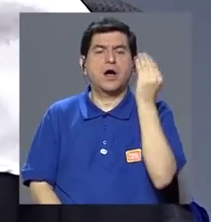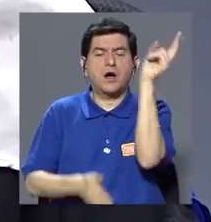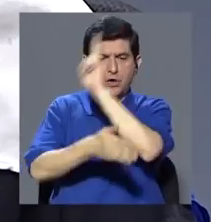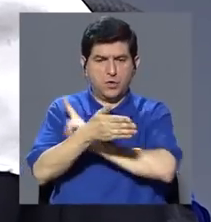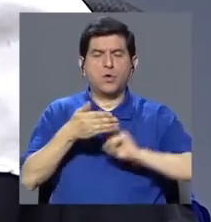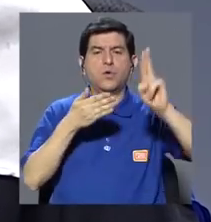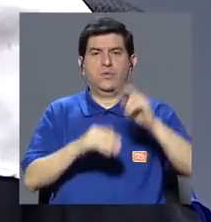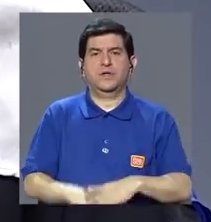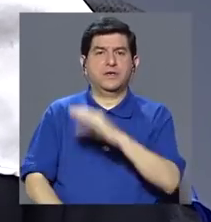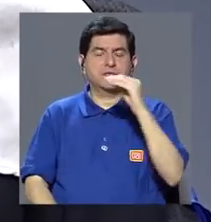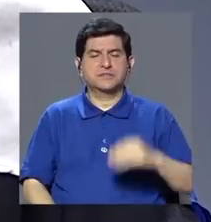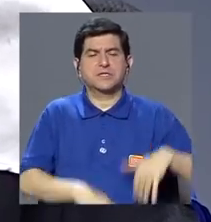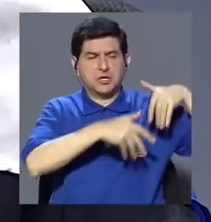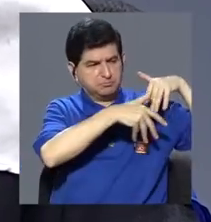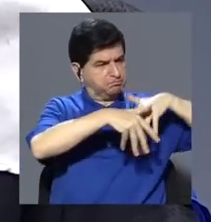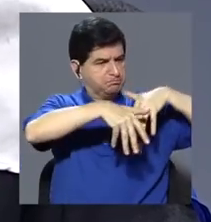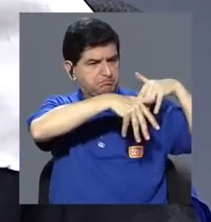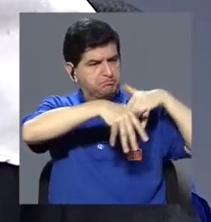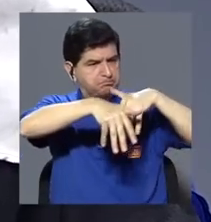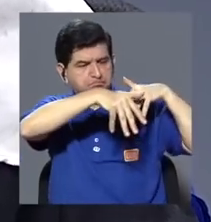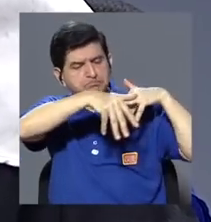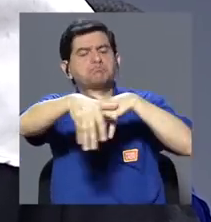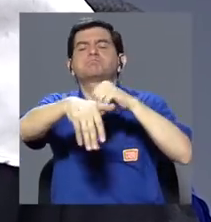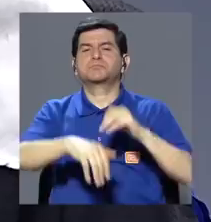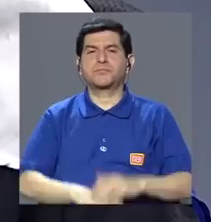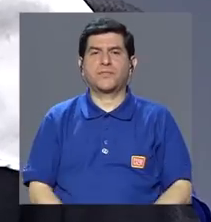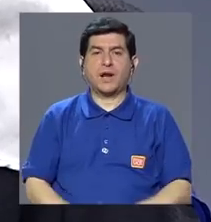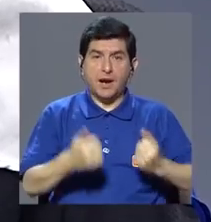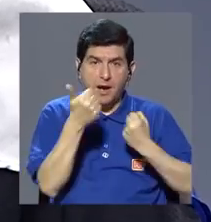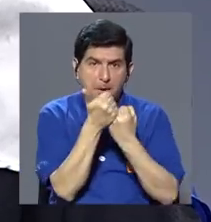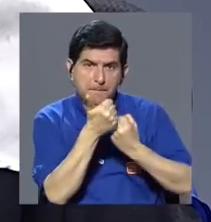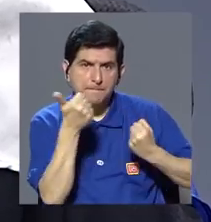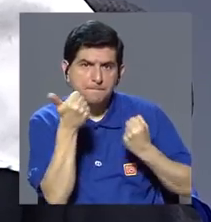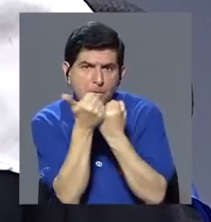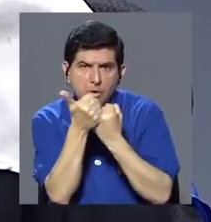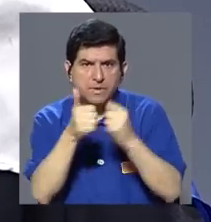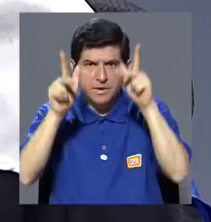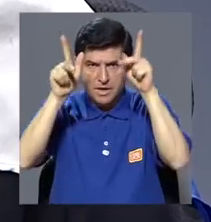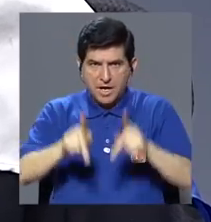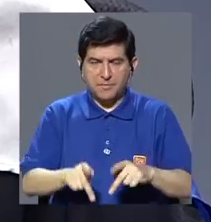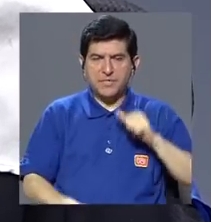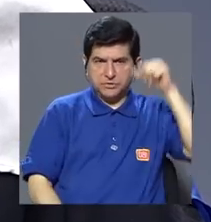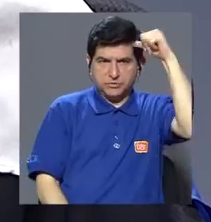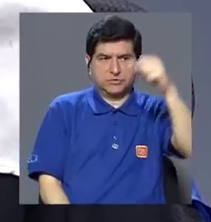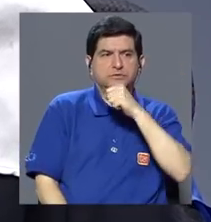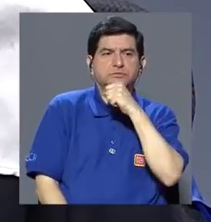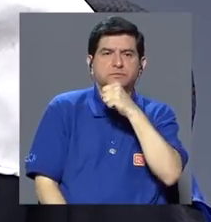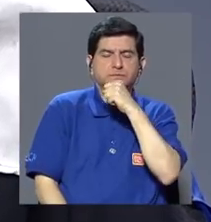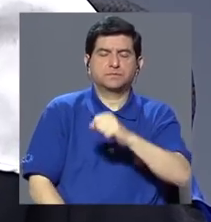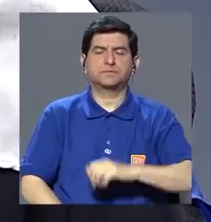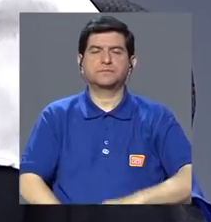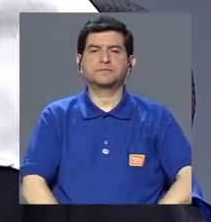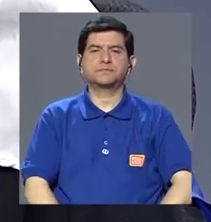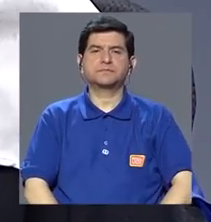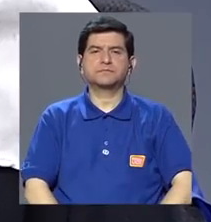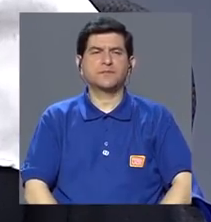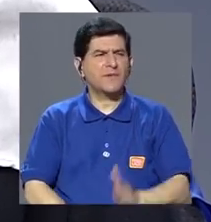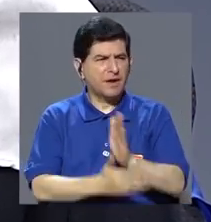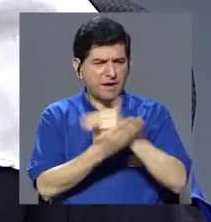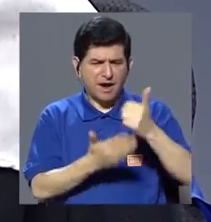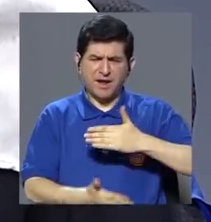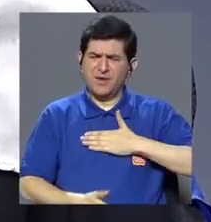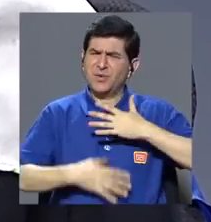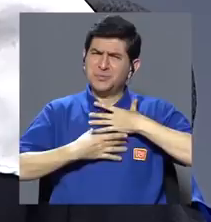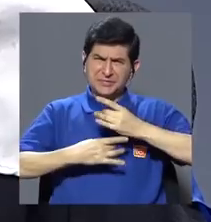y salen a manifestarse en apoyo a las personas de la tercera edad hay algo que me